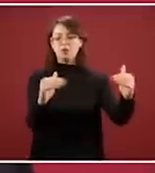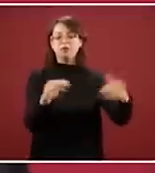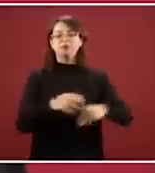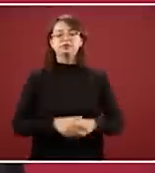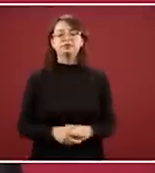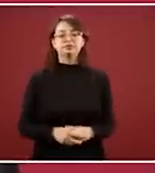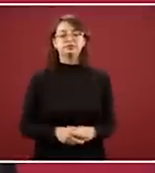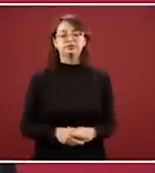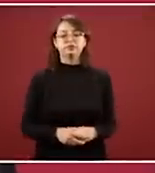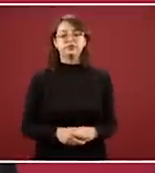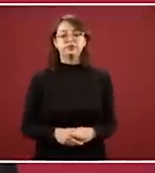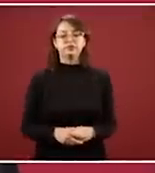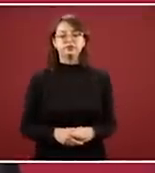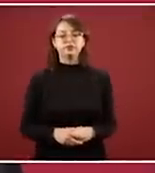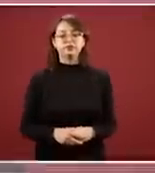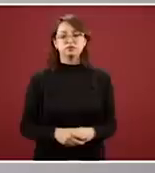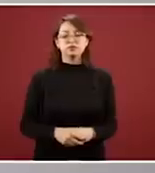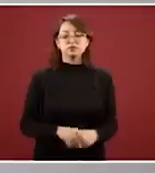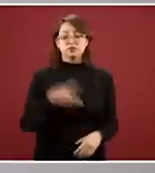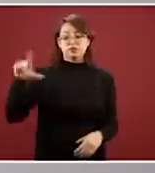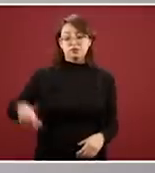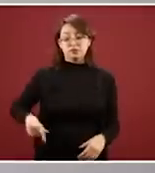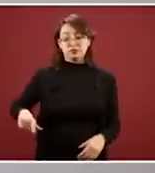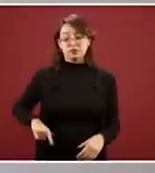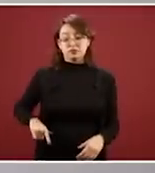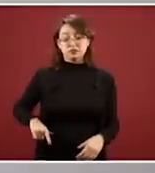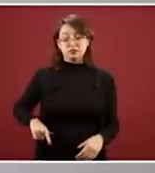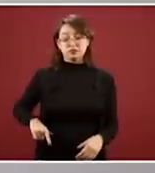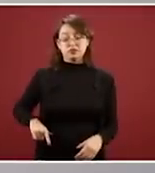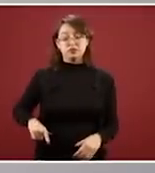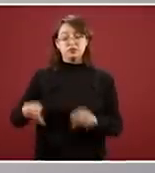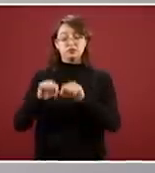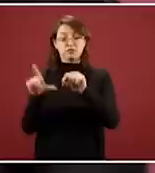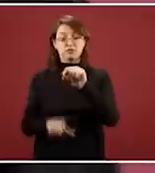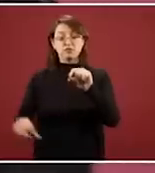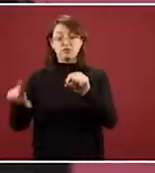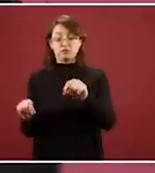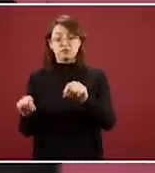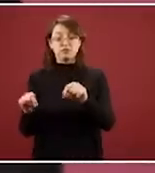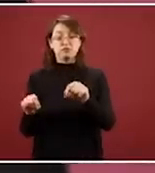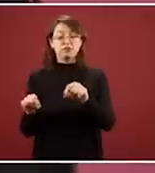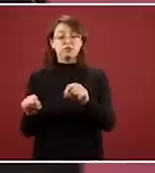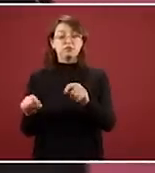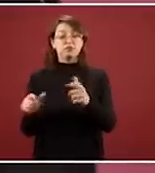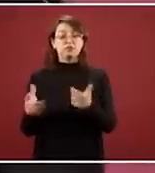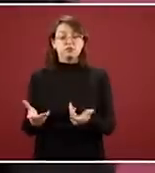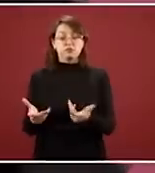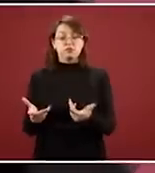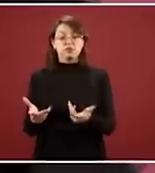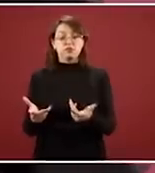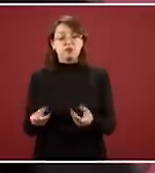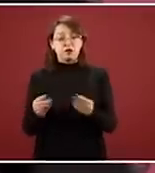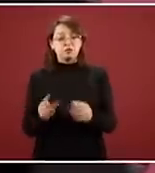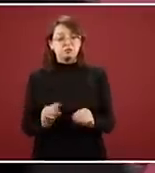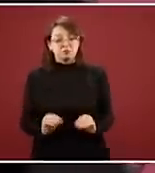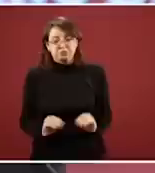y que el Estado debe también garantizar la libertad